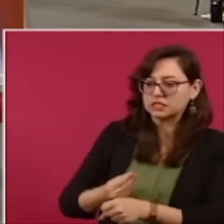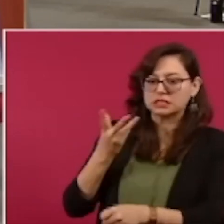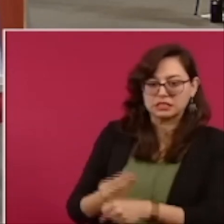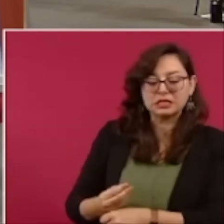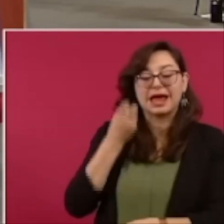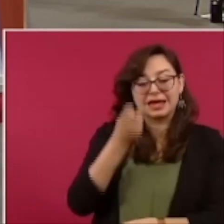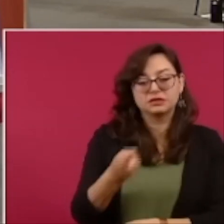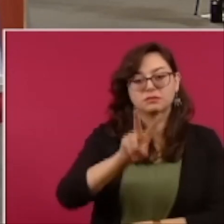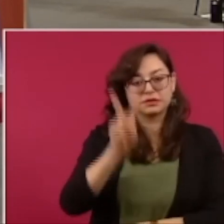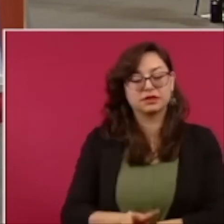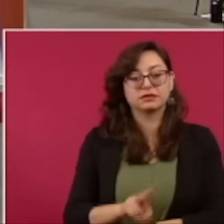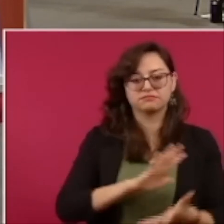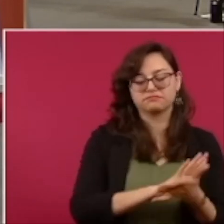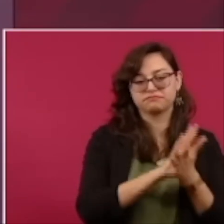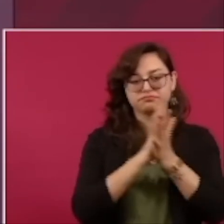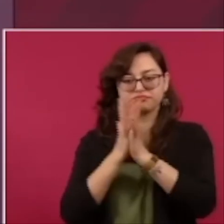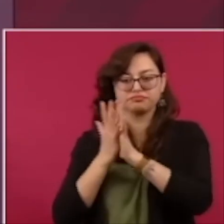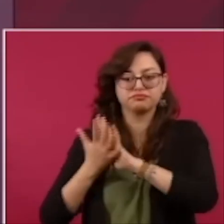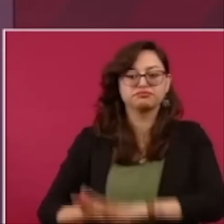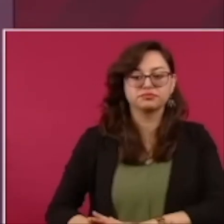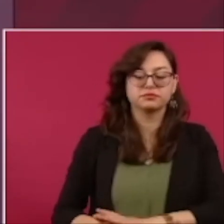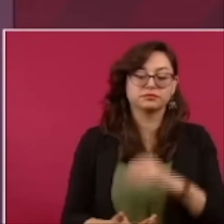Esa es la transformación.